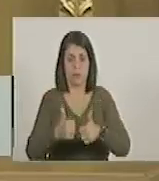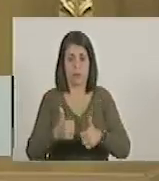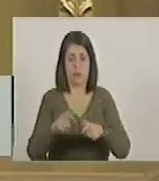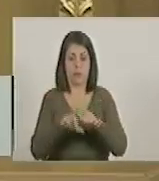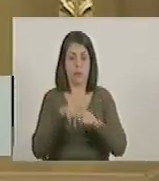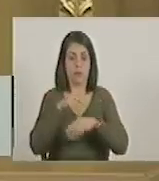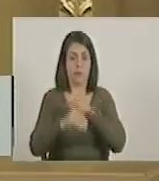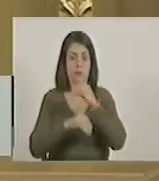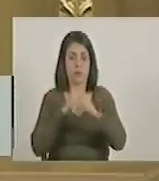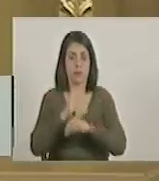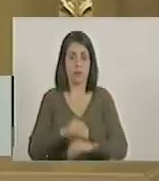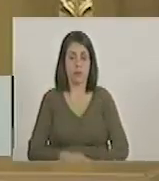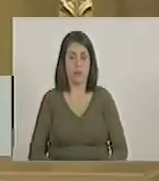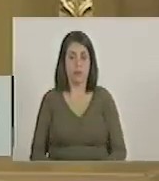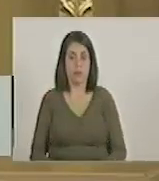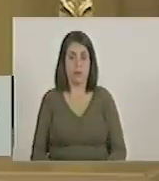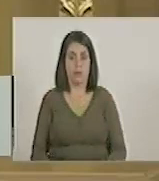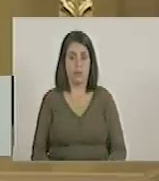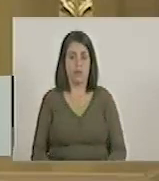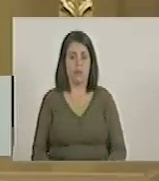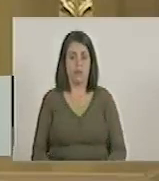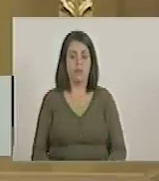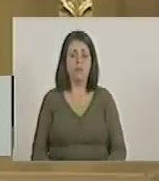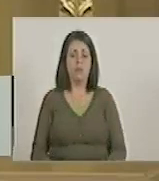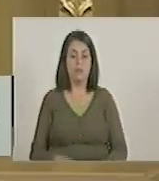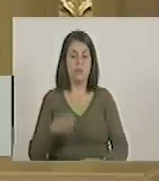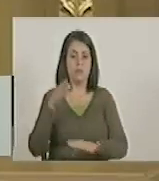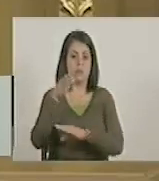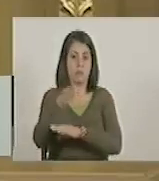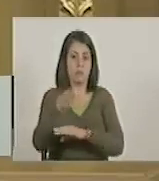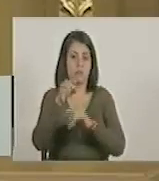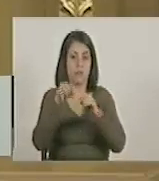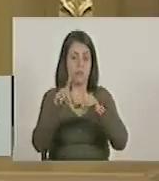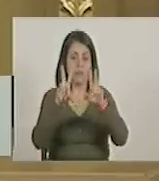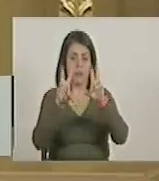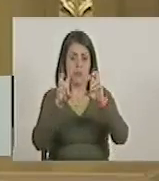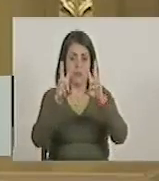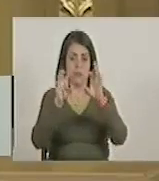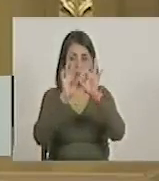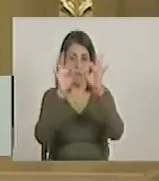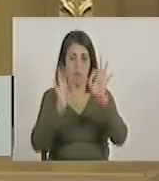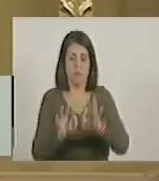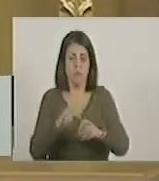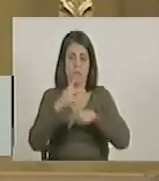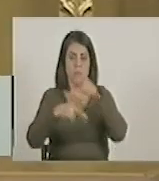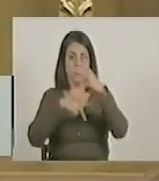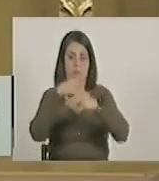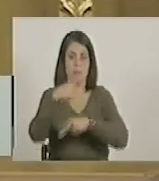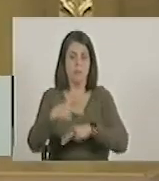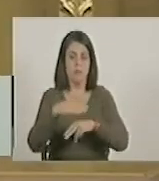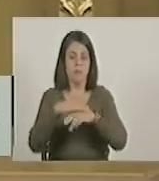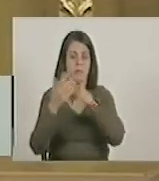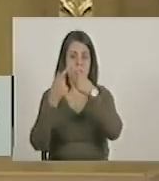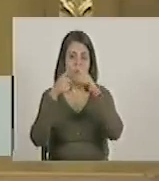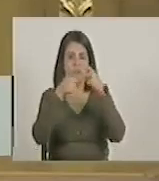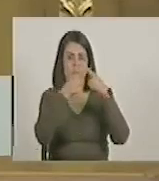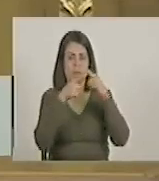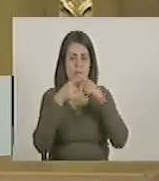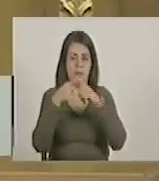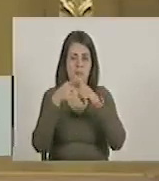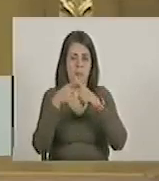hecho lo estamos haciendo, el tránsito hacia ese nuevo modelo productivo